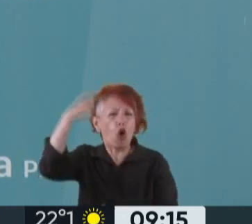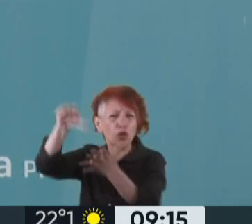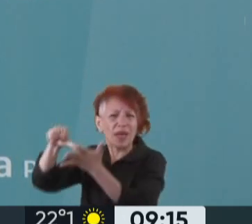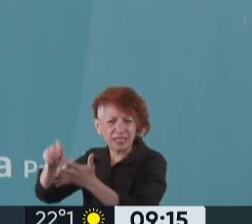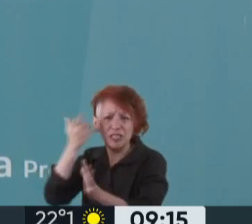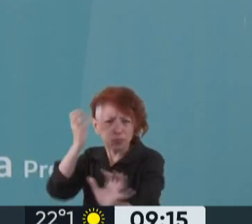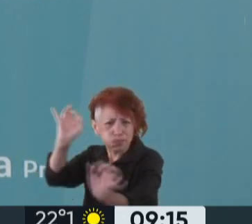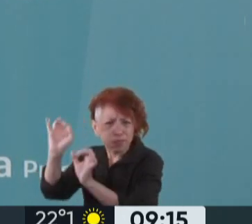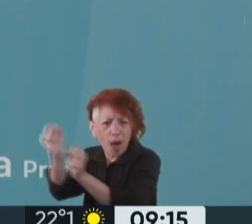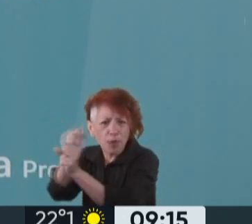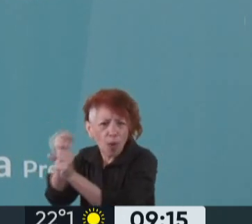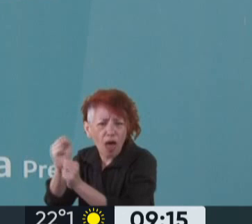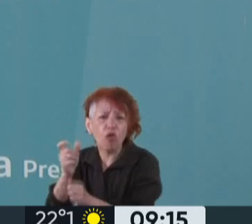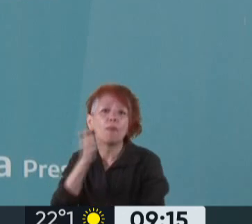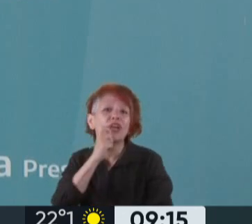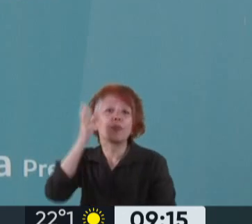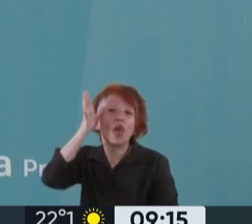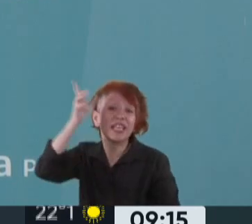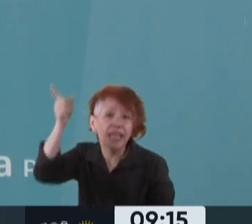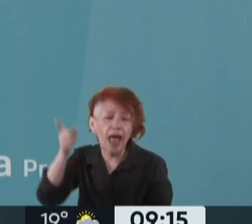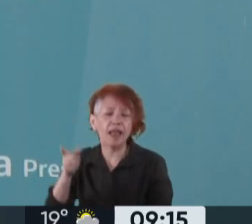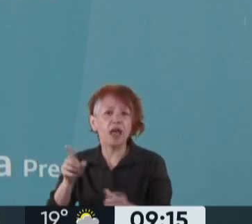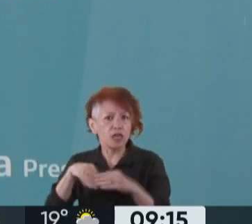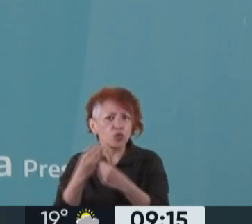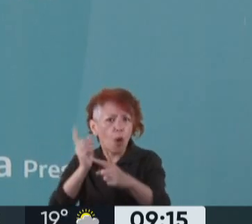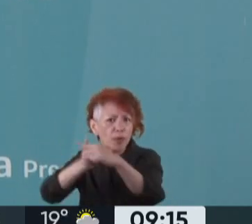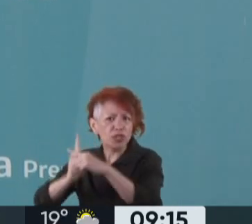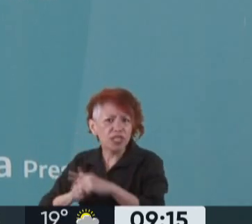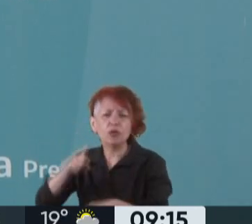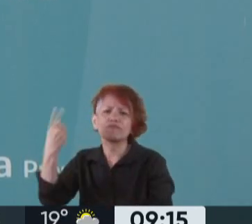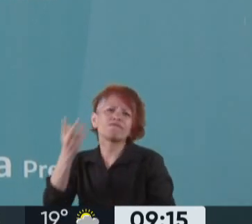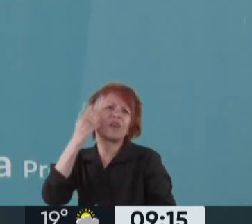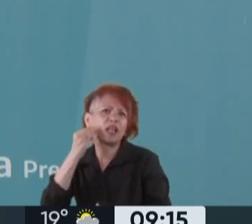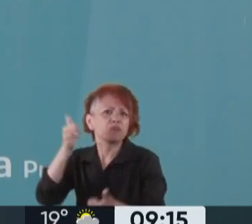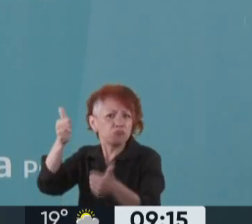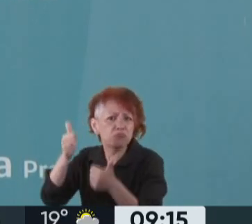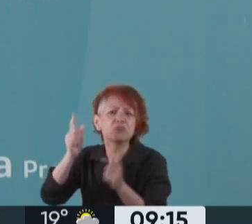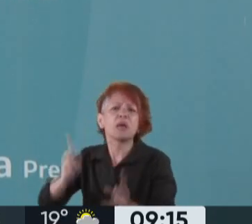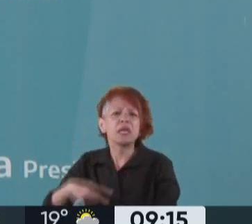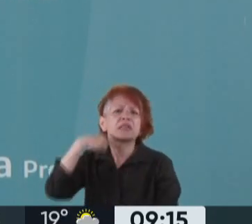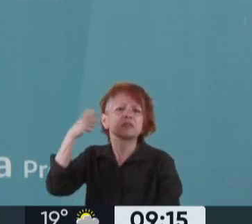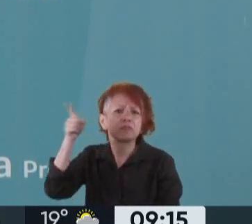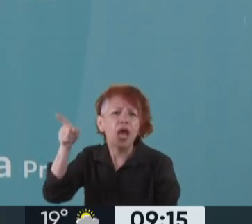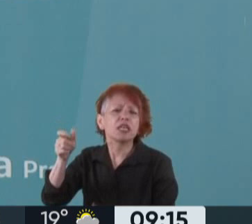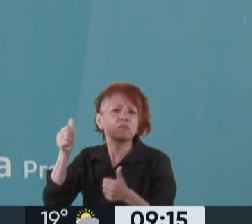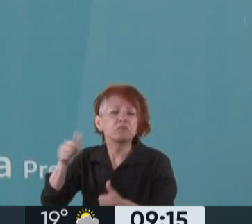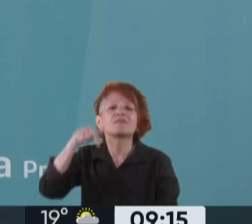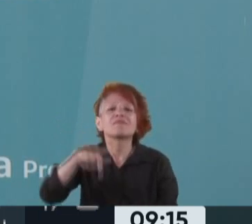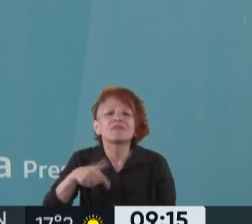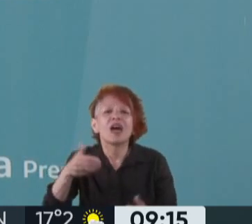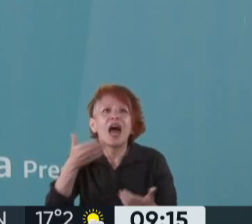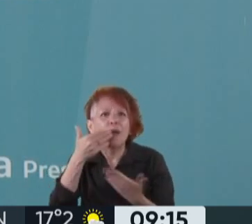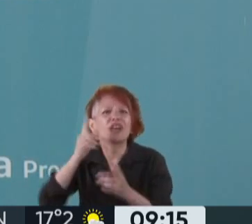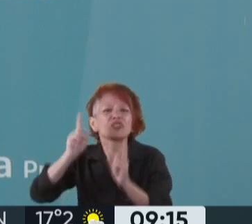con muy buenos resultados, como está sucediendo en Italia, como está sucediendo en Gran Bretaña, como está sucediendo en España. En este momento está en discusión